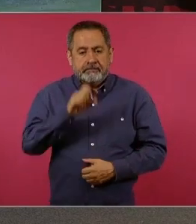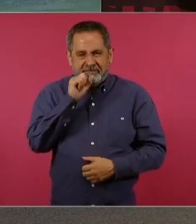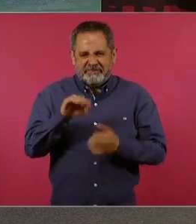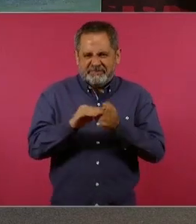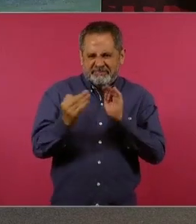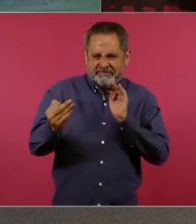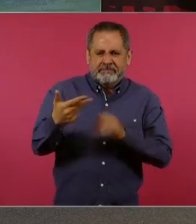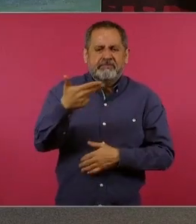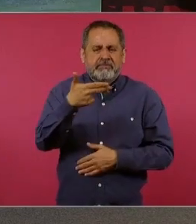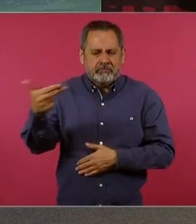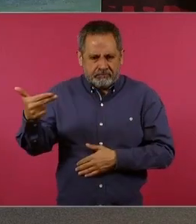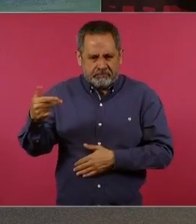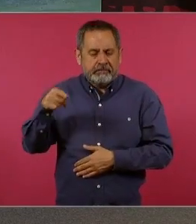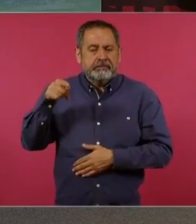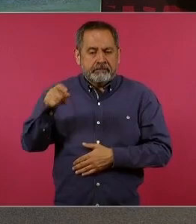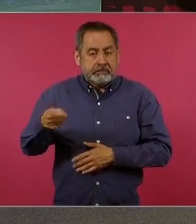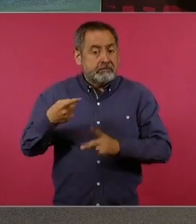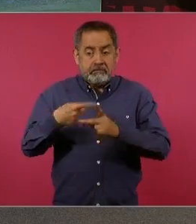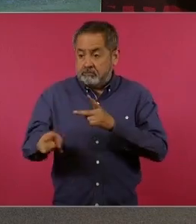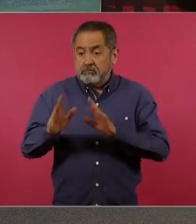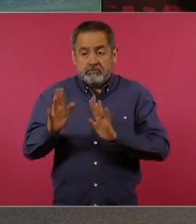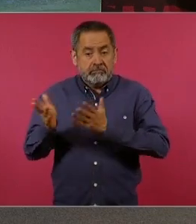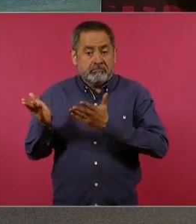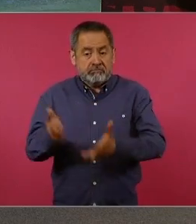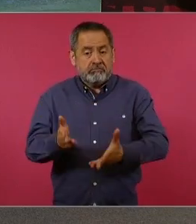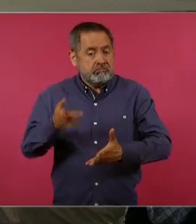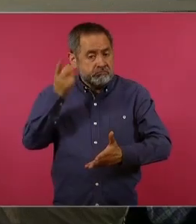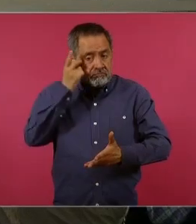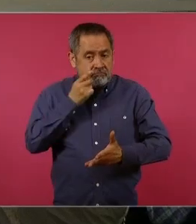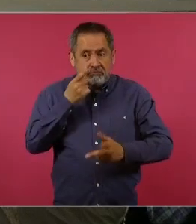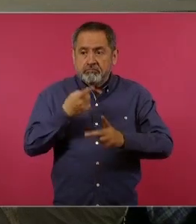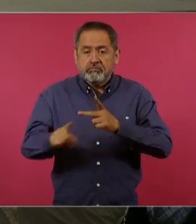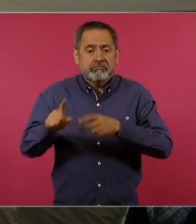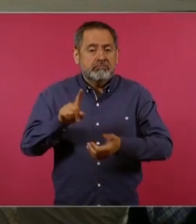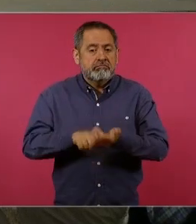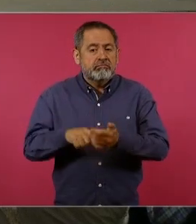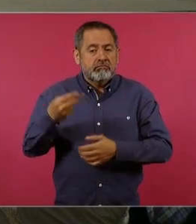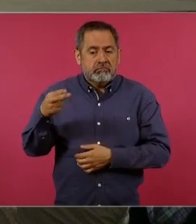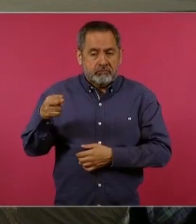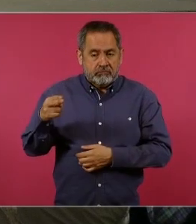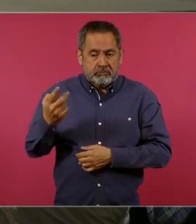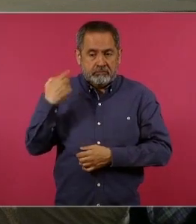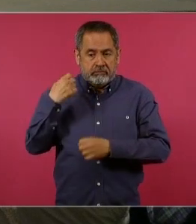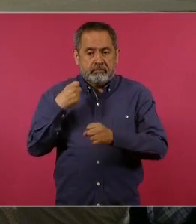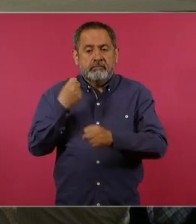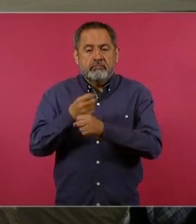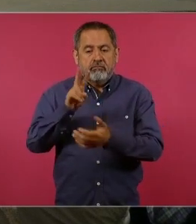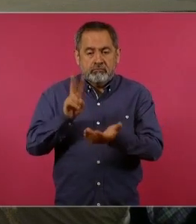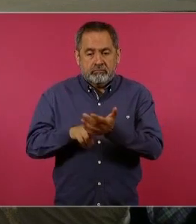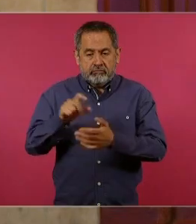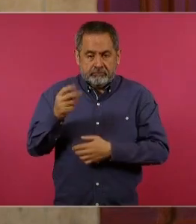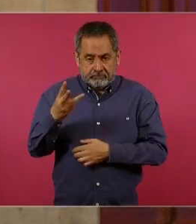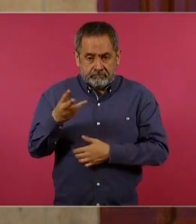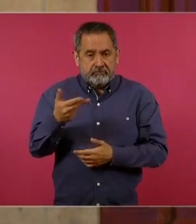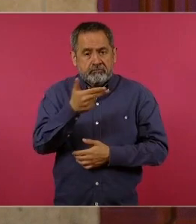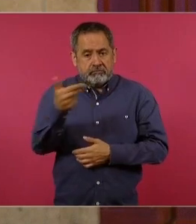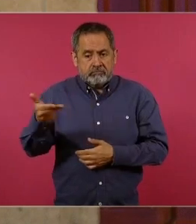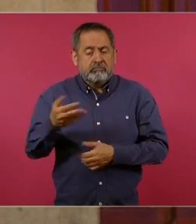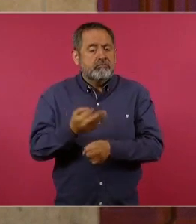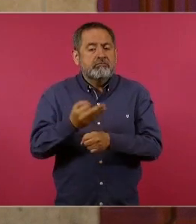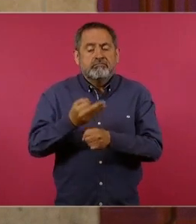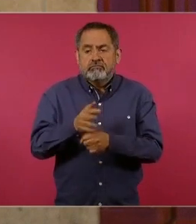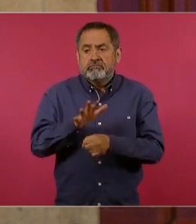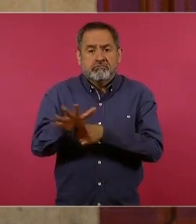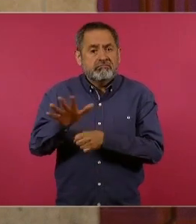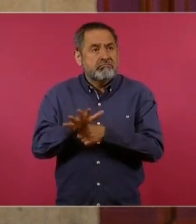hotel que inició operaciones en el mes de noviembre del año 2023 y actualmente ya tiene